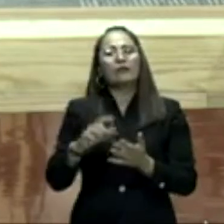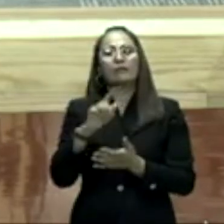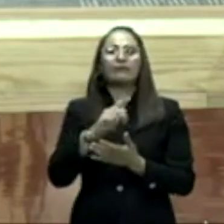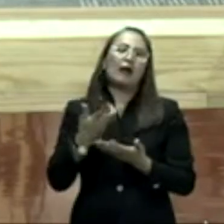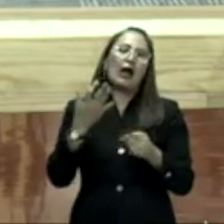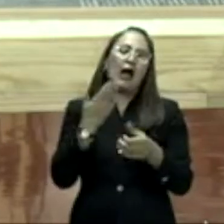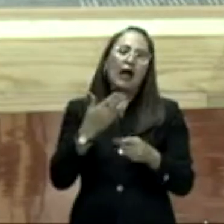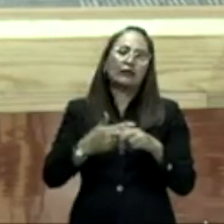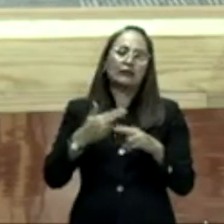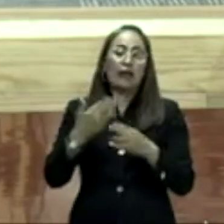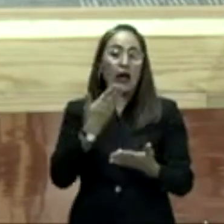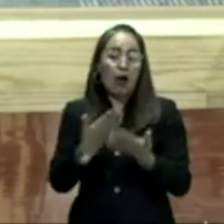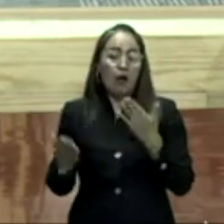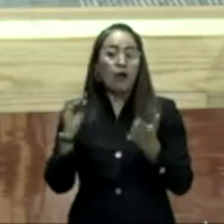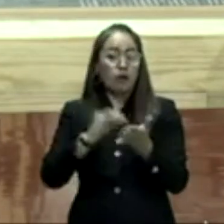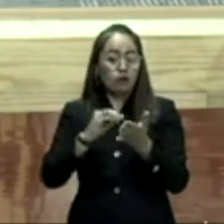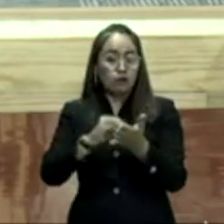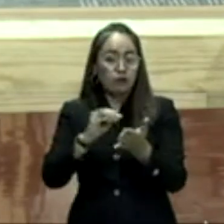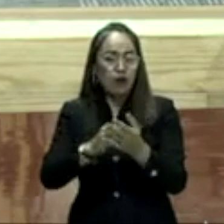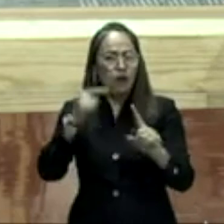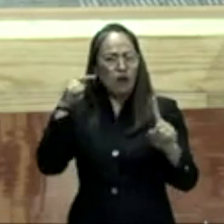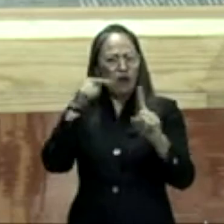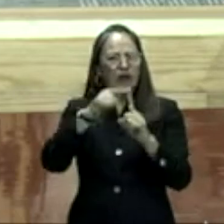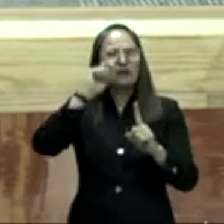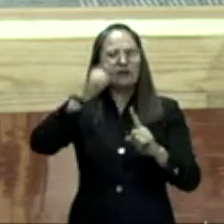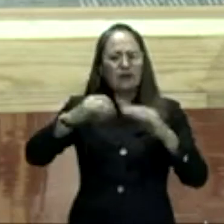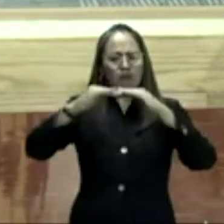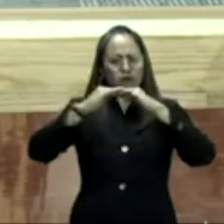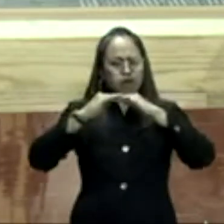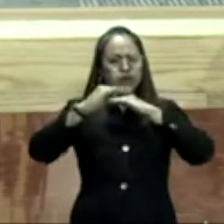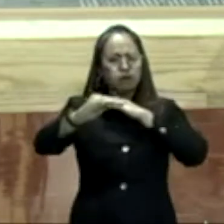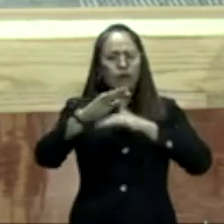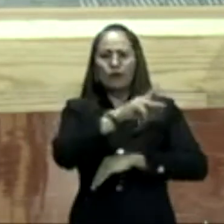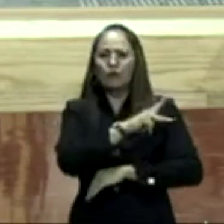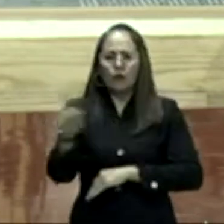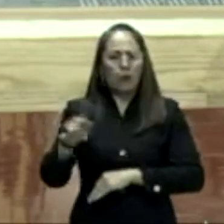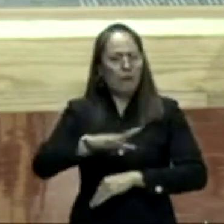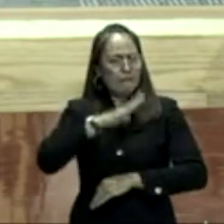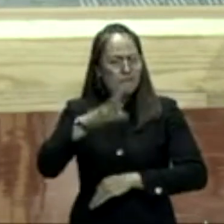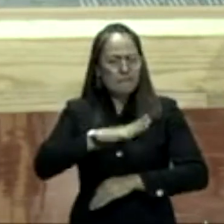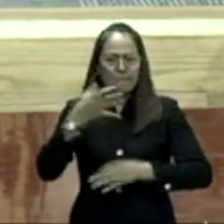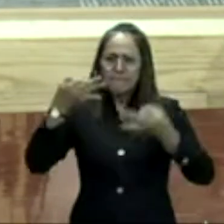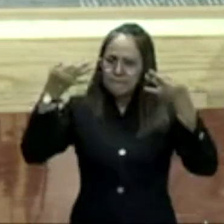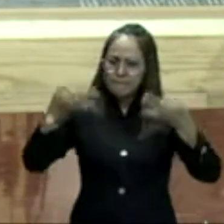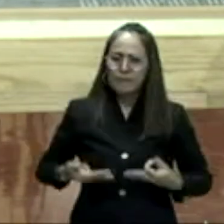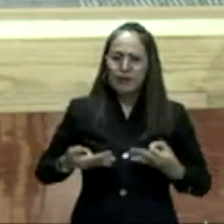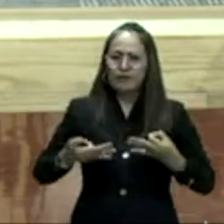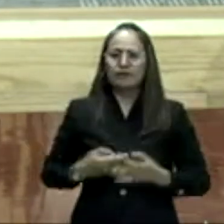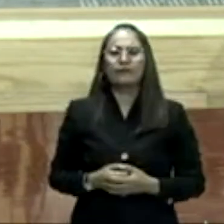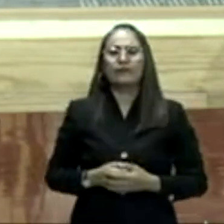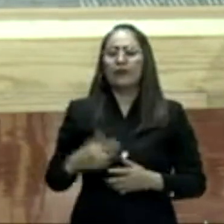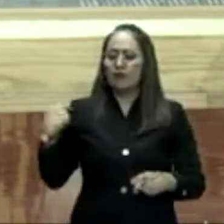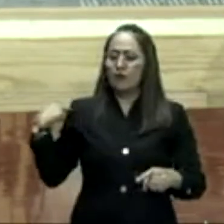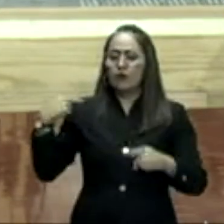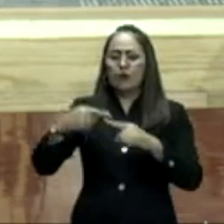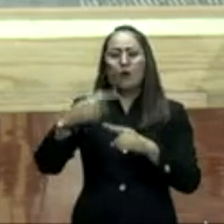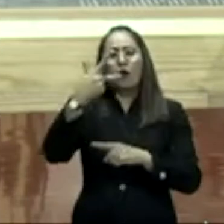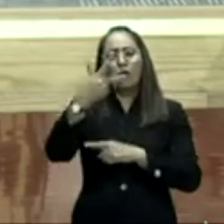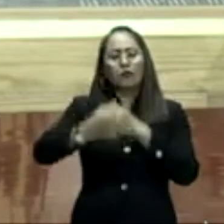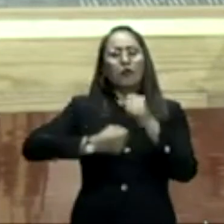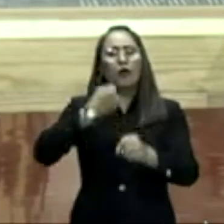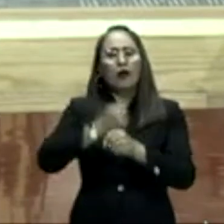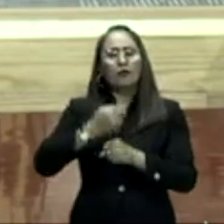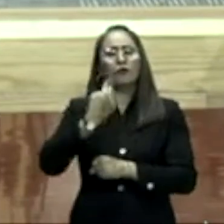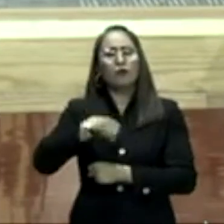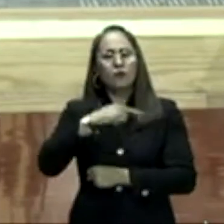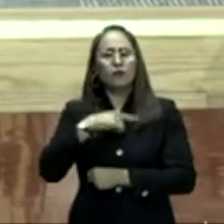electoral vigente, el objetivo ha sido estandarizar la calidad en la organización de elecciones, y desde hace 8 años hemos